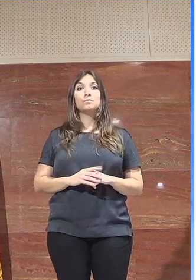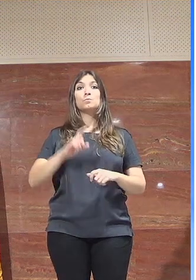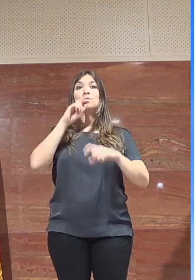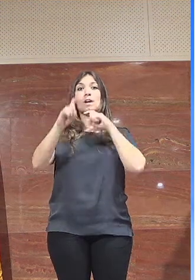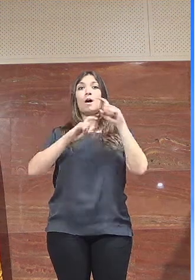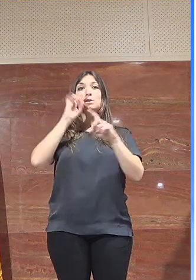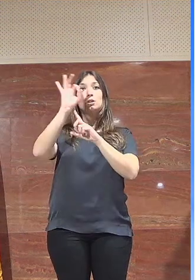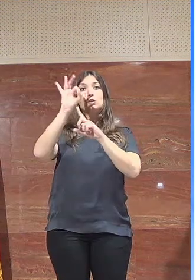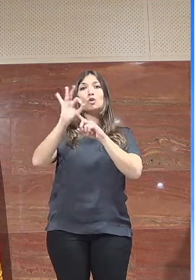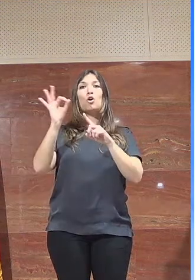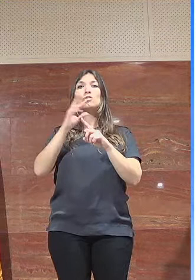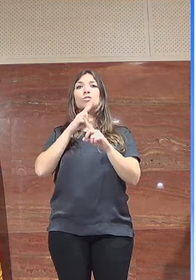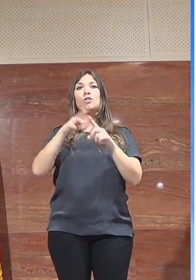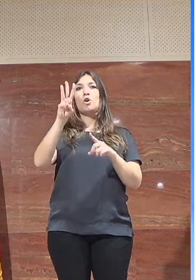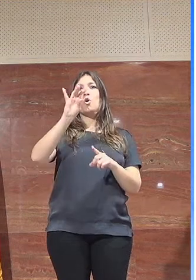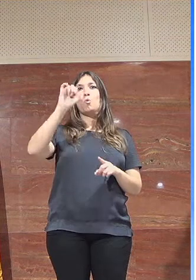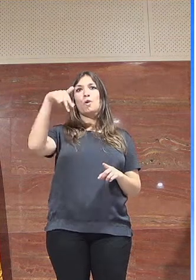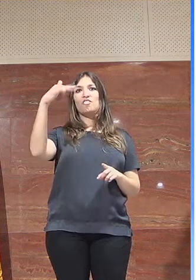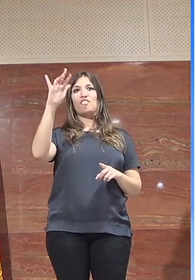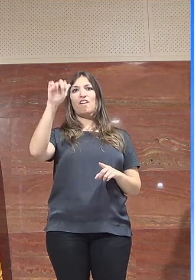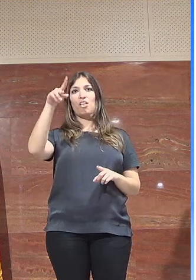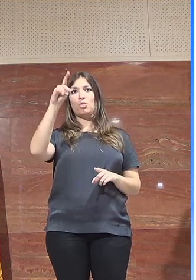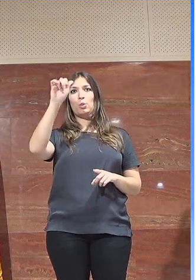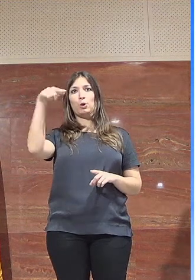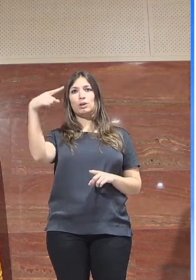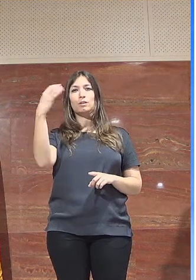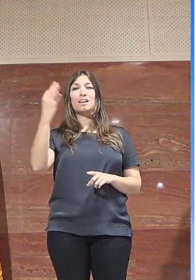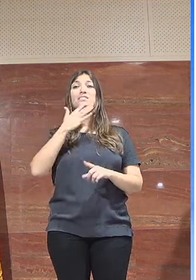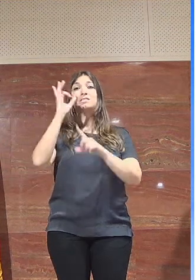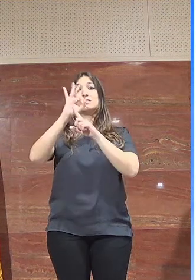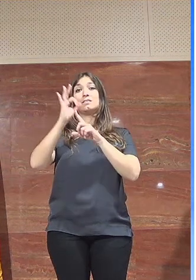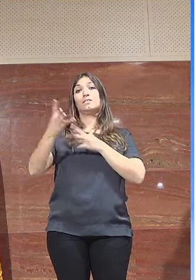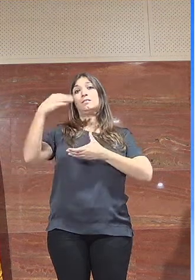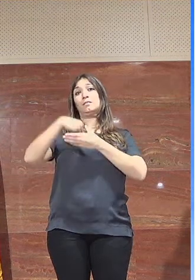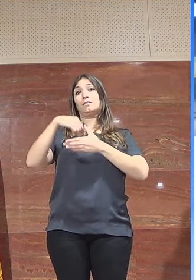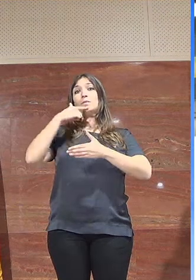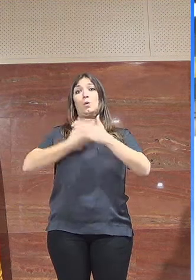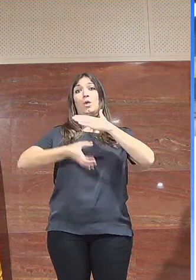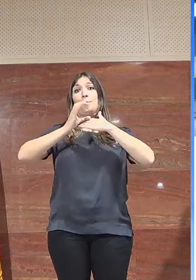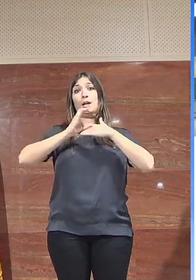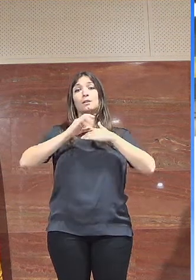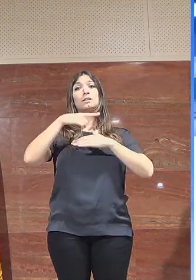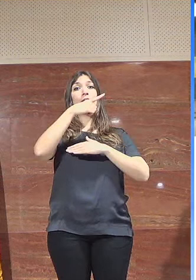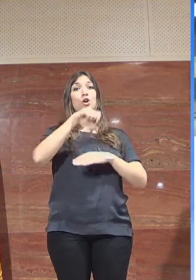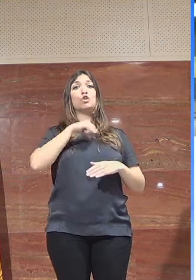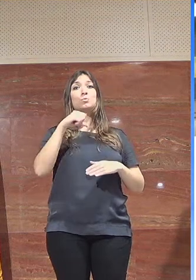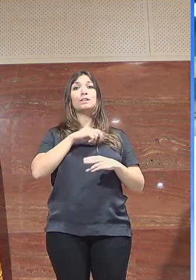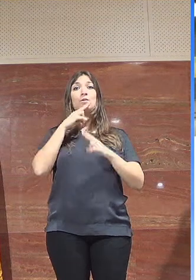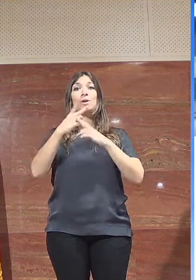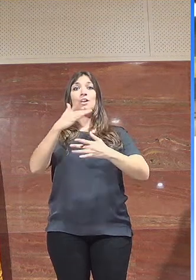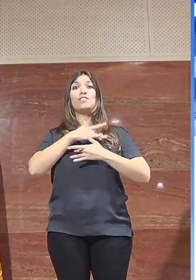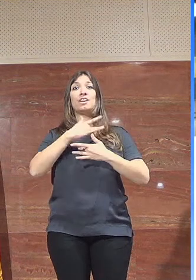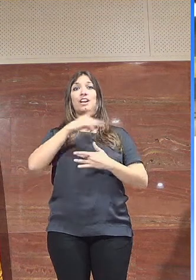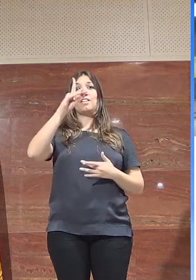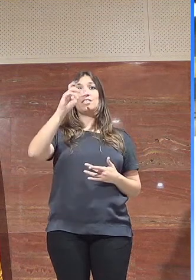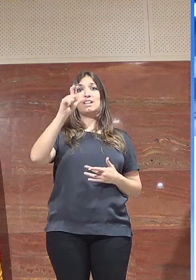Señalización y técnicas de wayfinding. Esto es la señalización del CEAPAT. Este es el Hospital de Virgen de las Nieves, que tenemos un